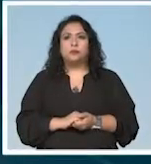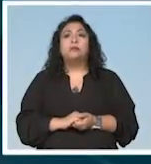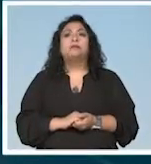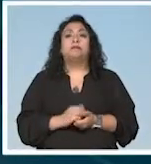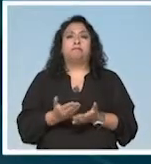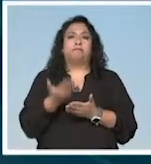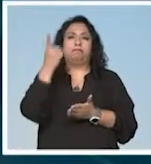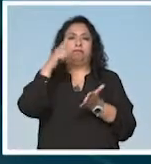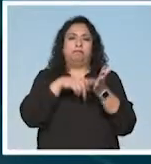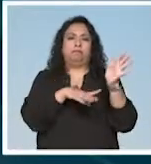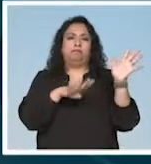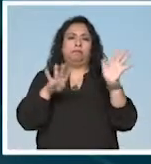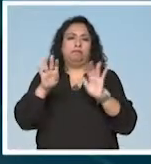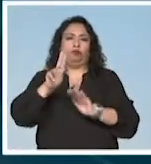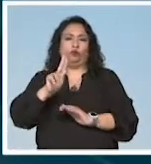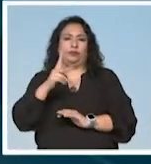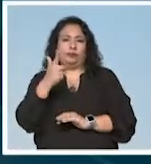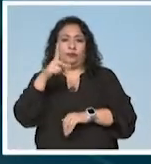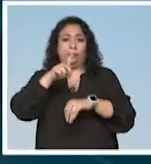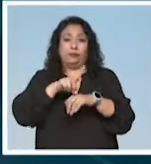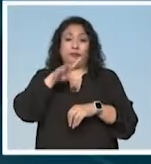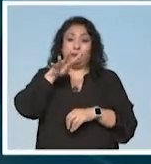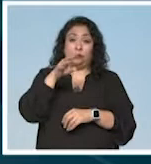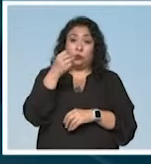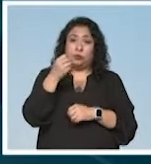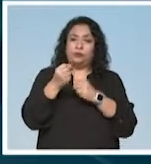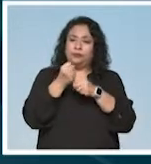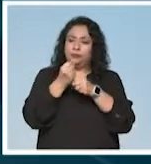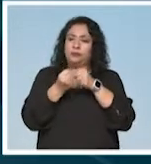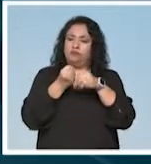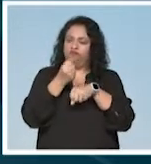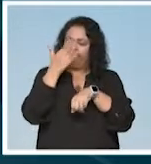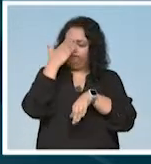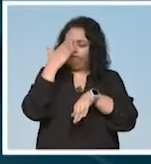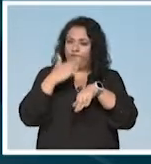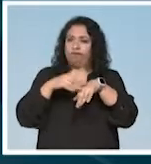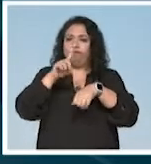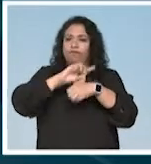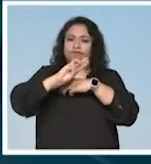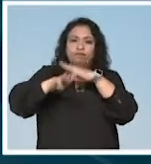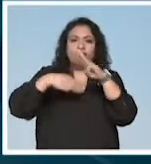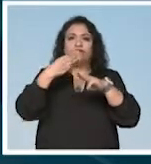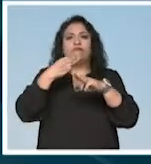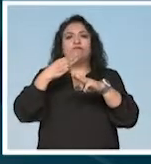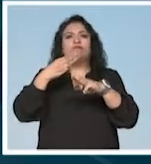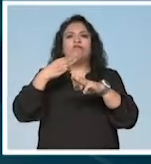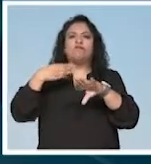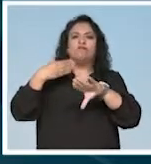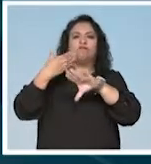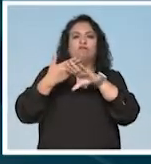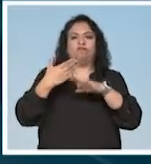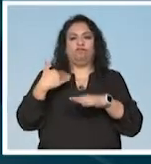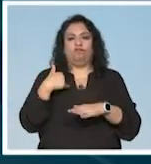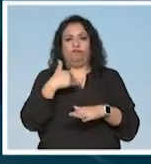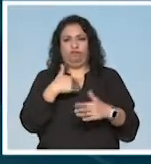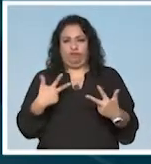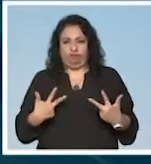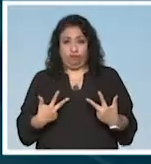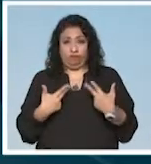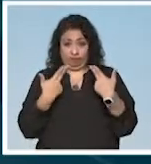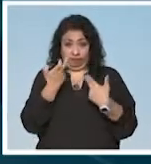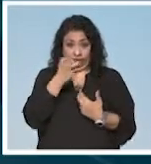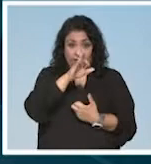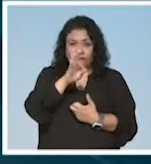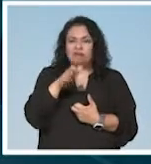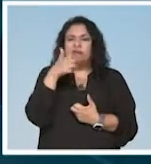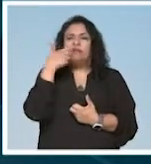desde 1988 el 19 de octubre de cada año se conmemora el Día Mundial de la lucha contra el cáncer de mama esta fecha